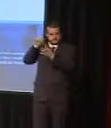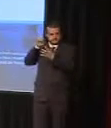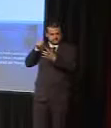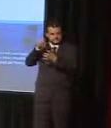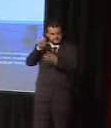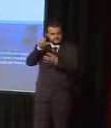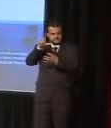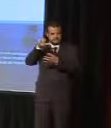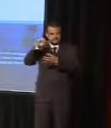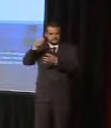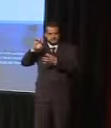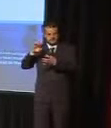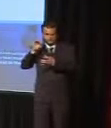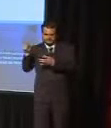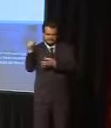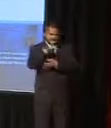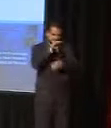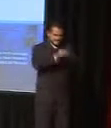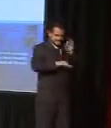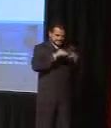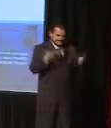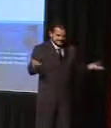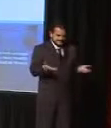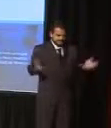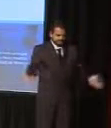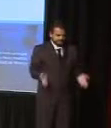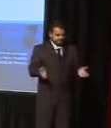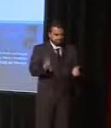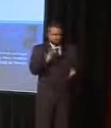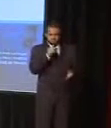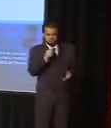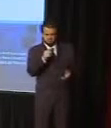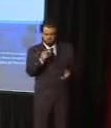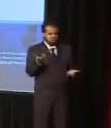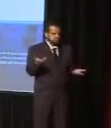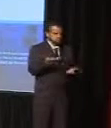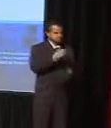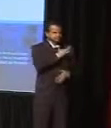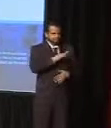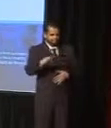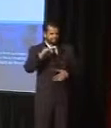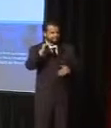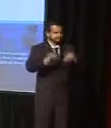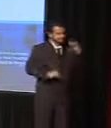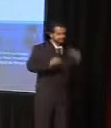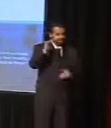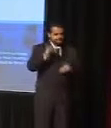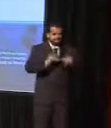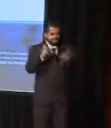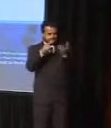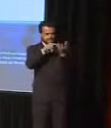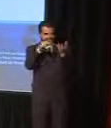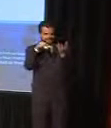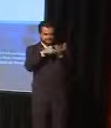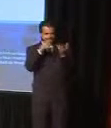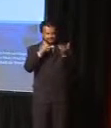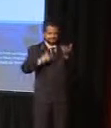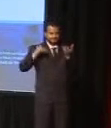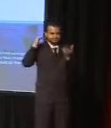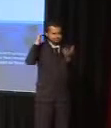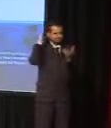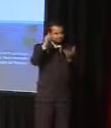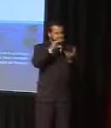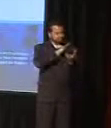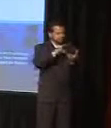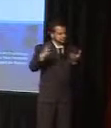que también afecta a nivel estatal es contra balance que yo decía es poder definir los poderes de los